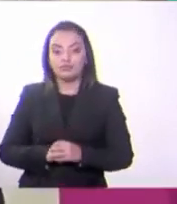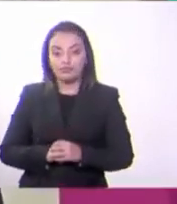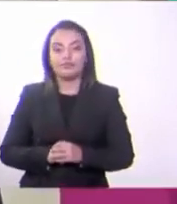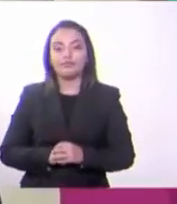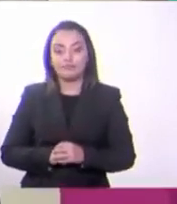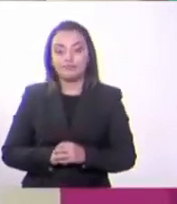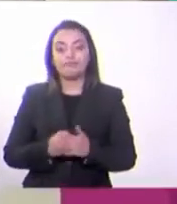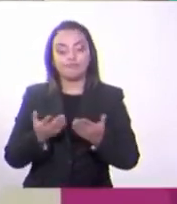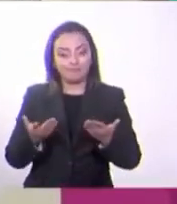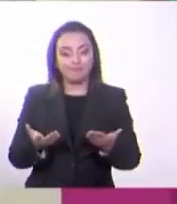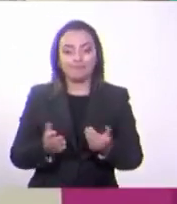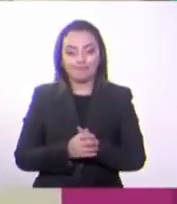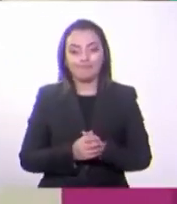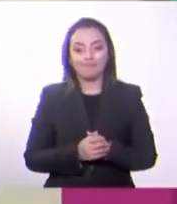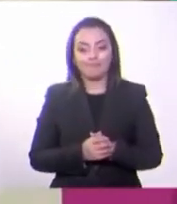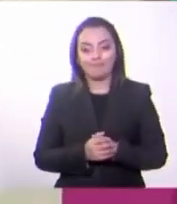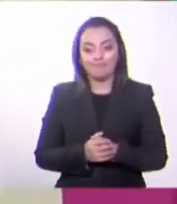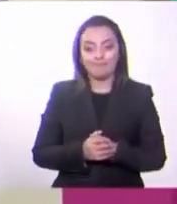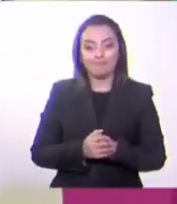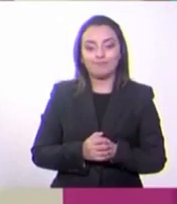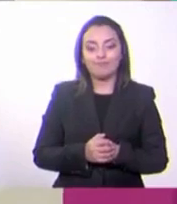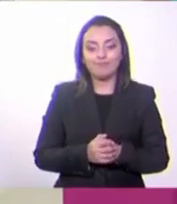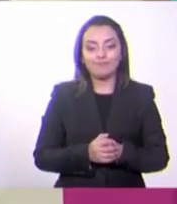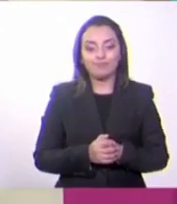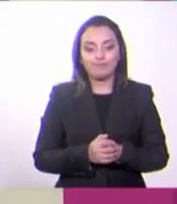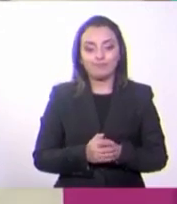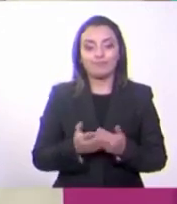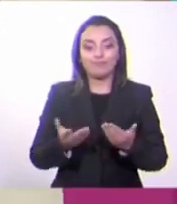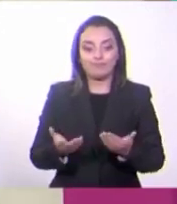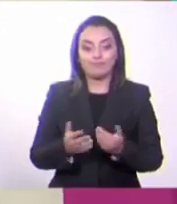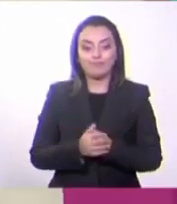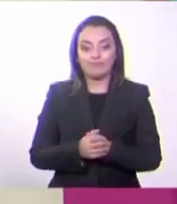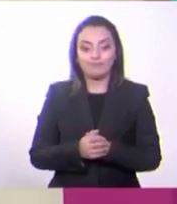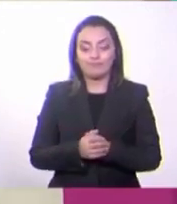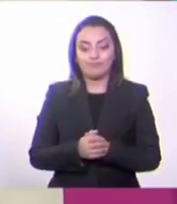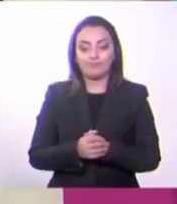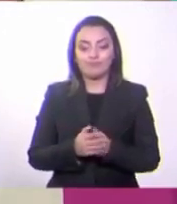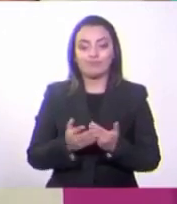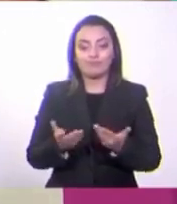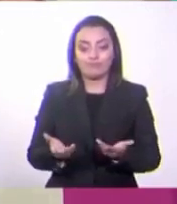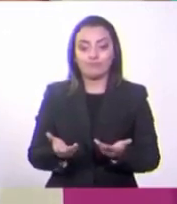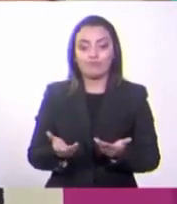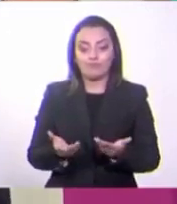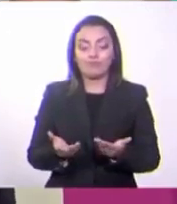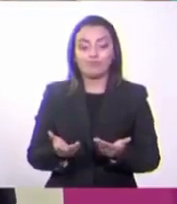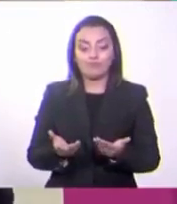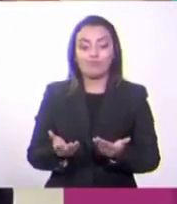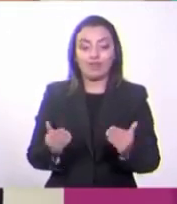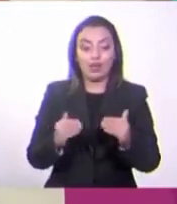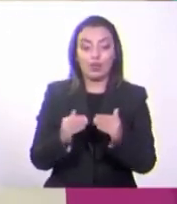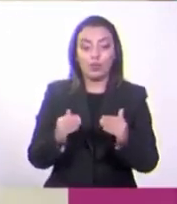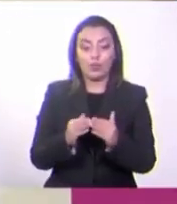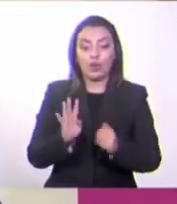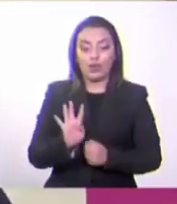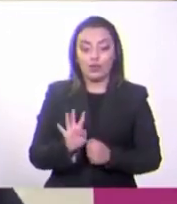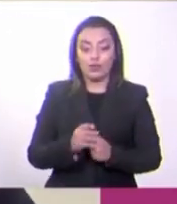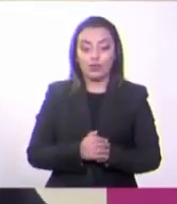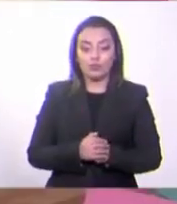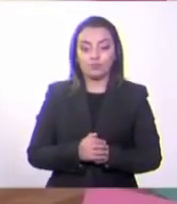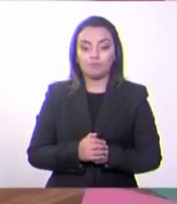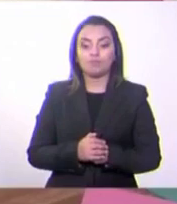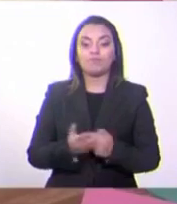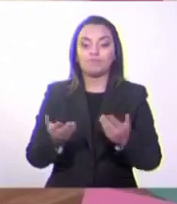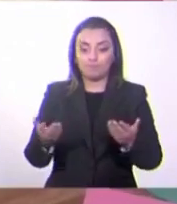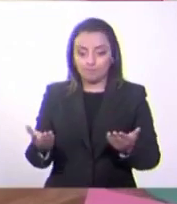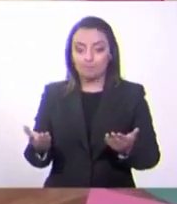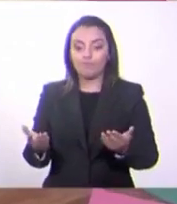Justamente, Sí, como no lo descubrí antes, y al final 2 al cuadrado y menos 2 al cuadrado es el mismo 4. es igual a 4. Ah, entonces sí existe